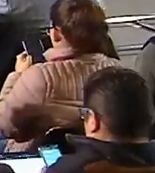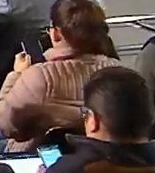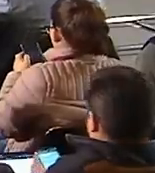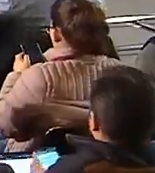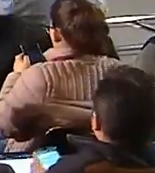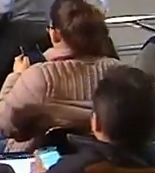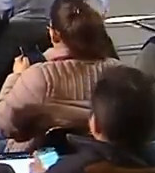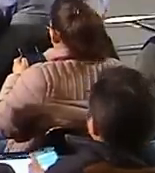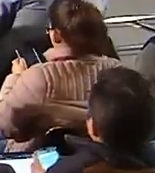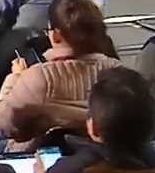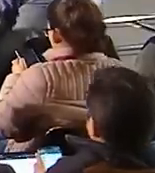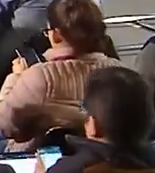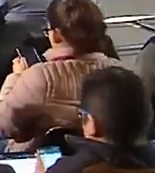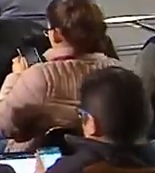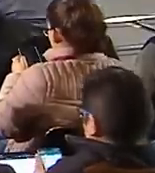días.